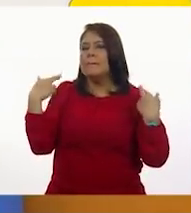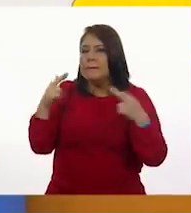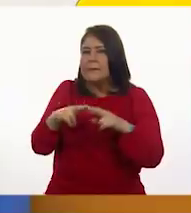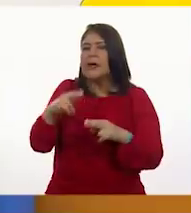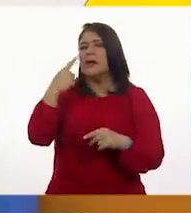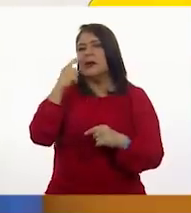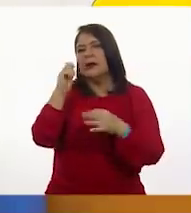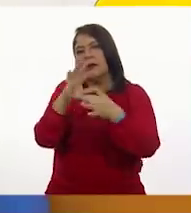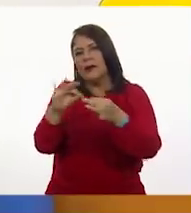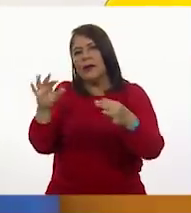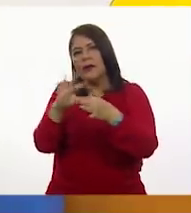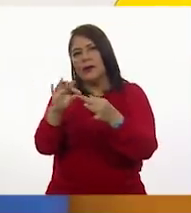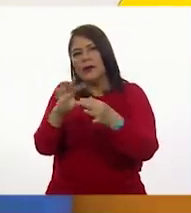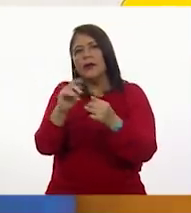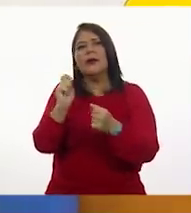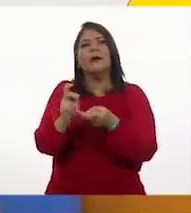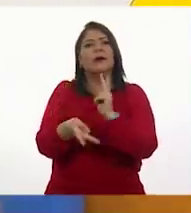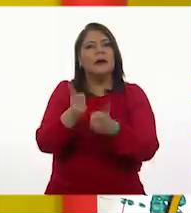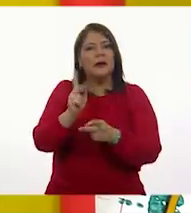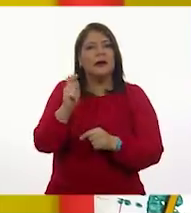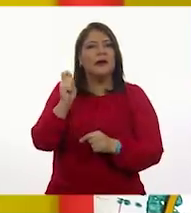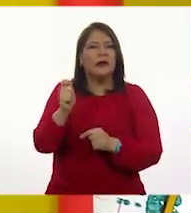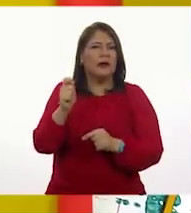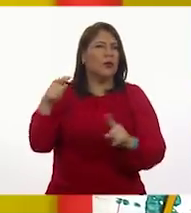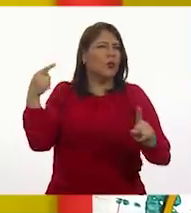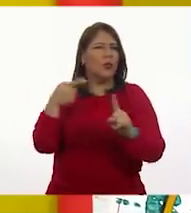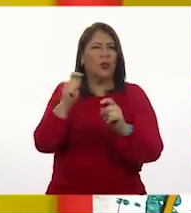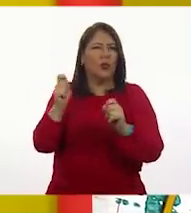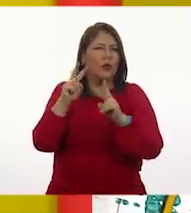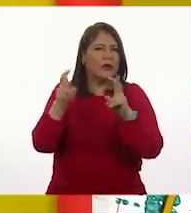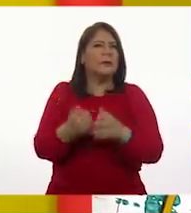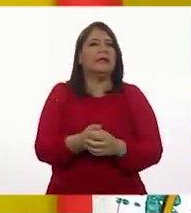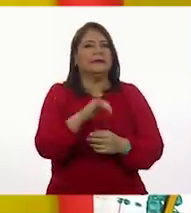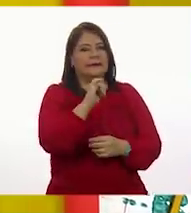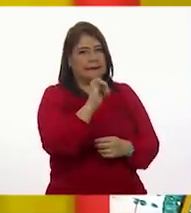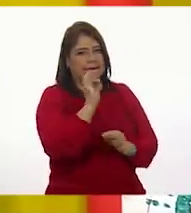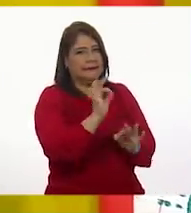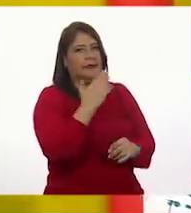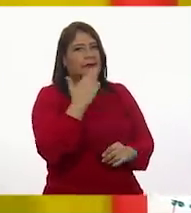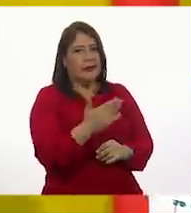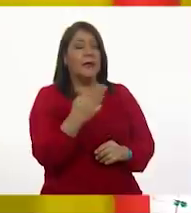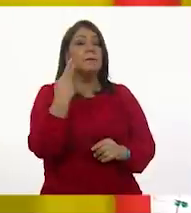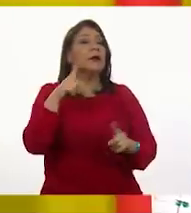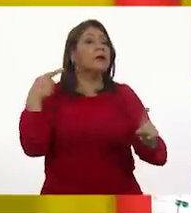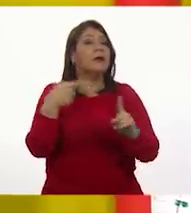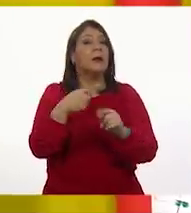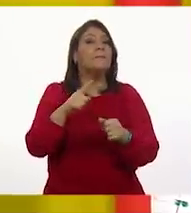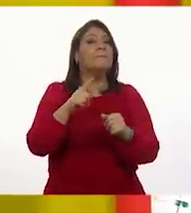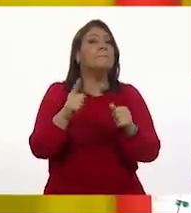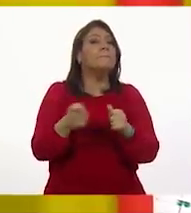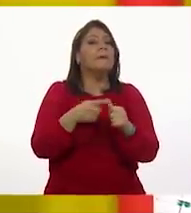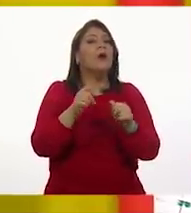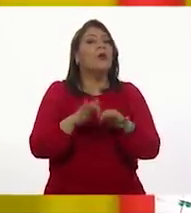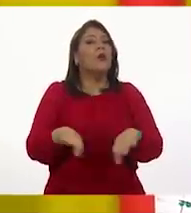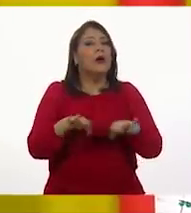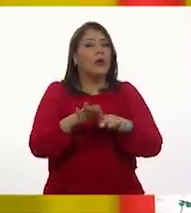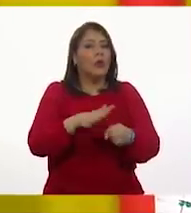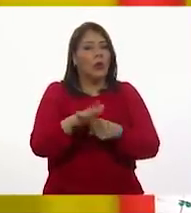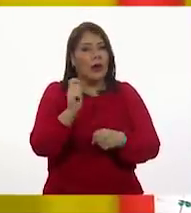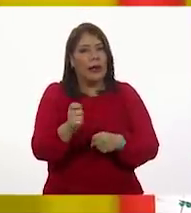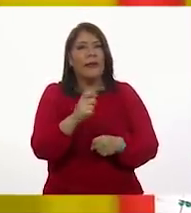qué vamos a hablar, de qué se trata todo esto. Así es, Oscar, pero lo primero que vamos a hacer es